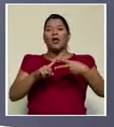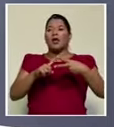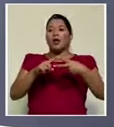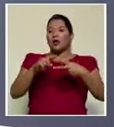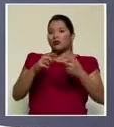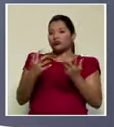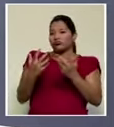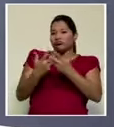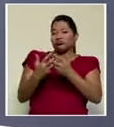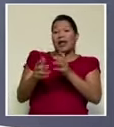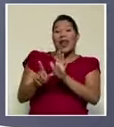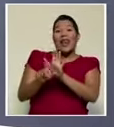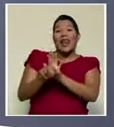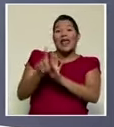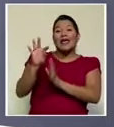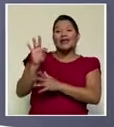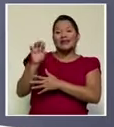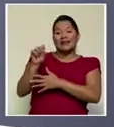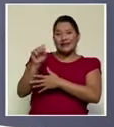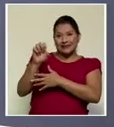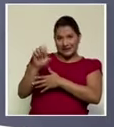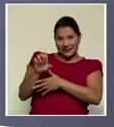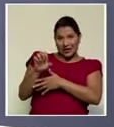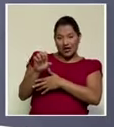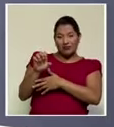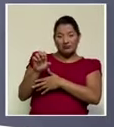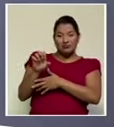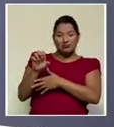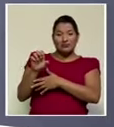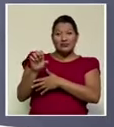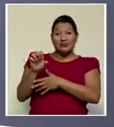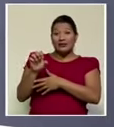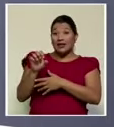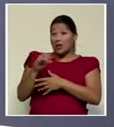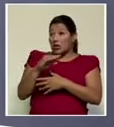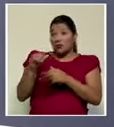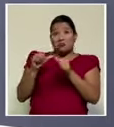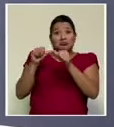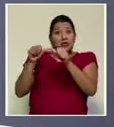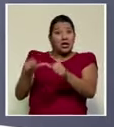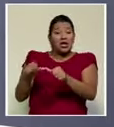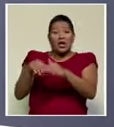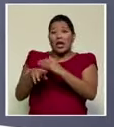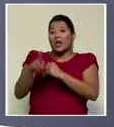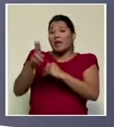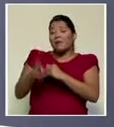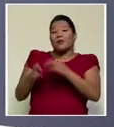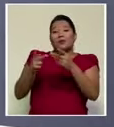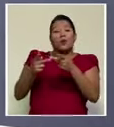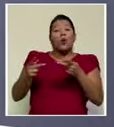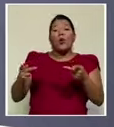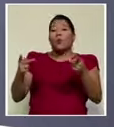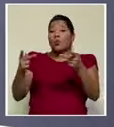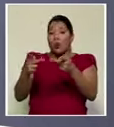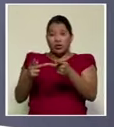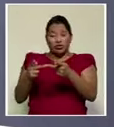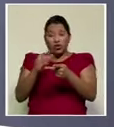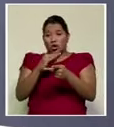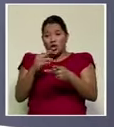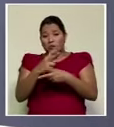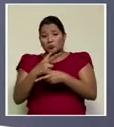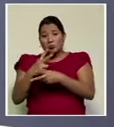Supremo de Elecciones sobre el régimen de incompatibilidades y mantenerse en su cargo y arbitrar el proceso. Ya el